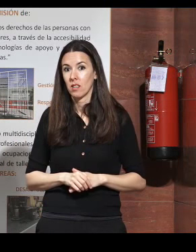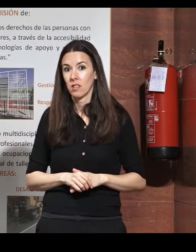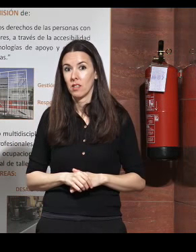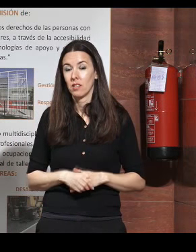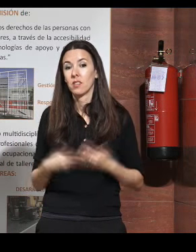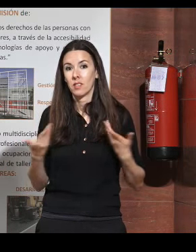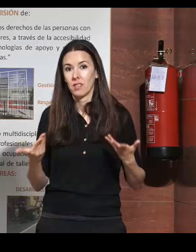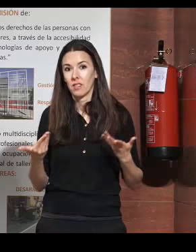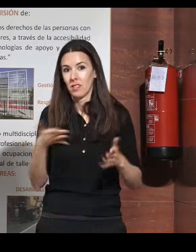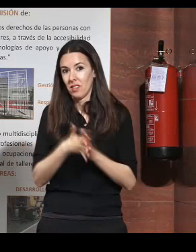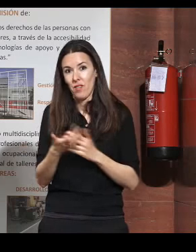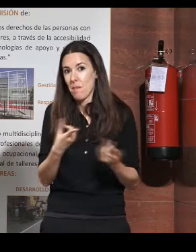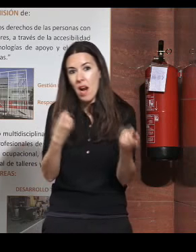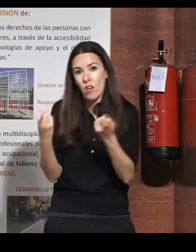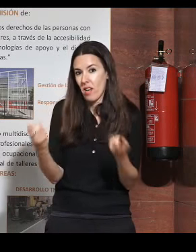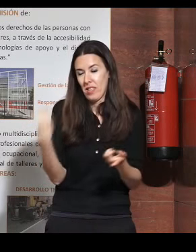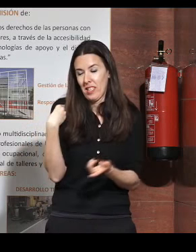o sea que me tienes para lo que te haga falta